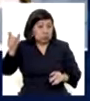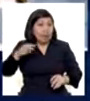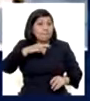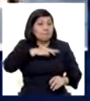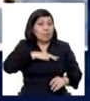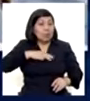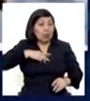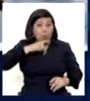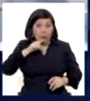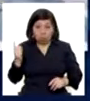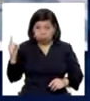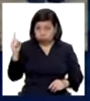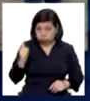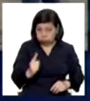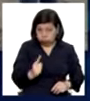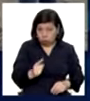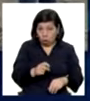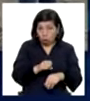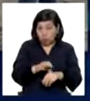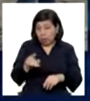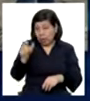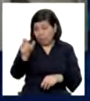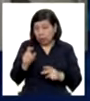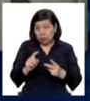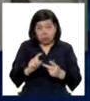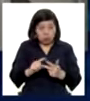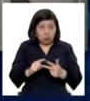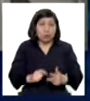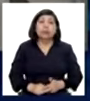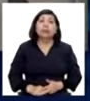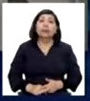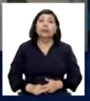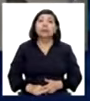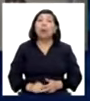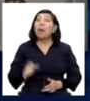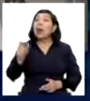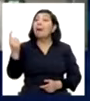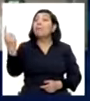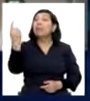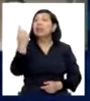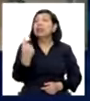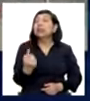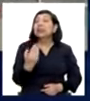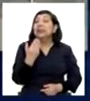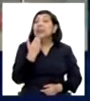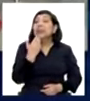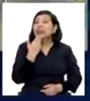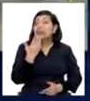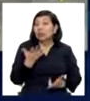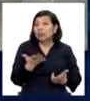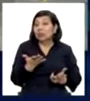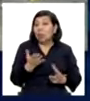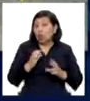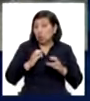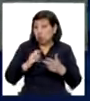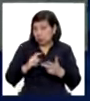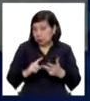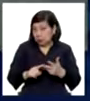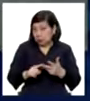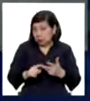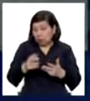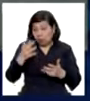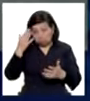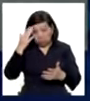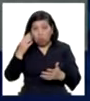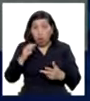del Ministerio de la Mujer, uh-huh. de Consejo de Usuarios, un representante de comunicaciones,